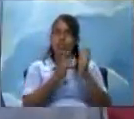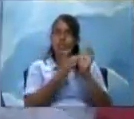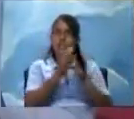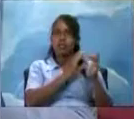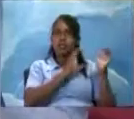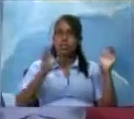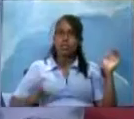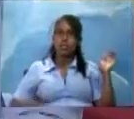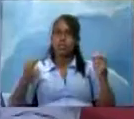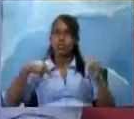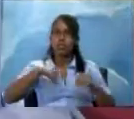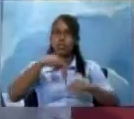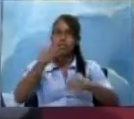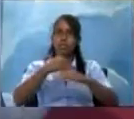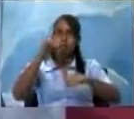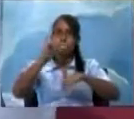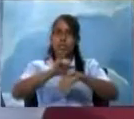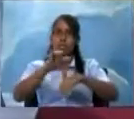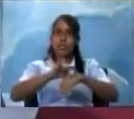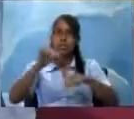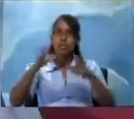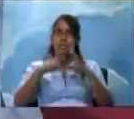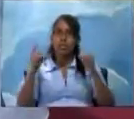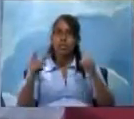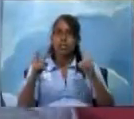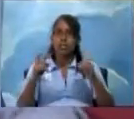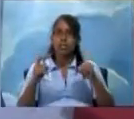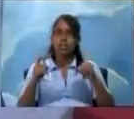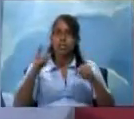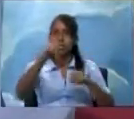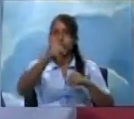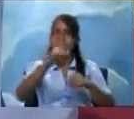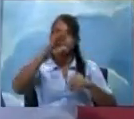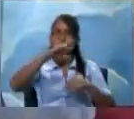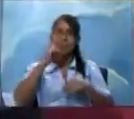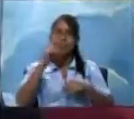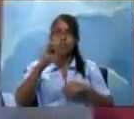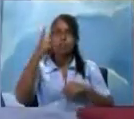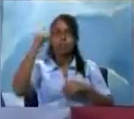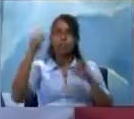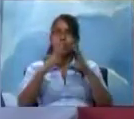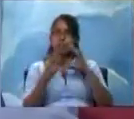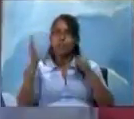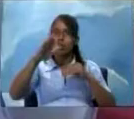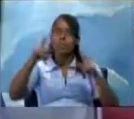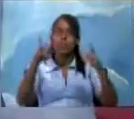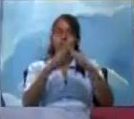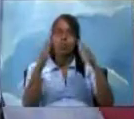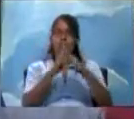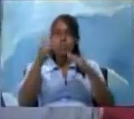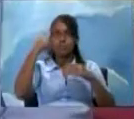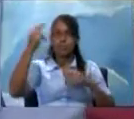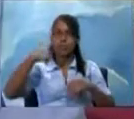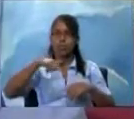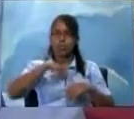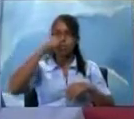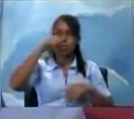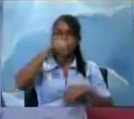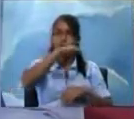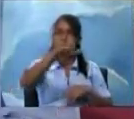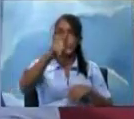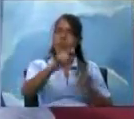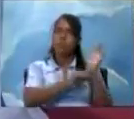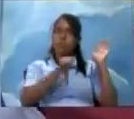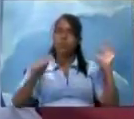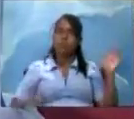Jesucristo a nosotros como iglesia, a el cielito que en esta mañana nos está mirando, para todos los que están en su casa, para nosotros como pueblo